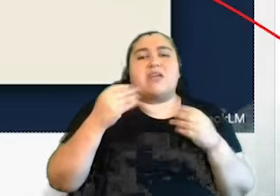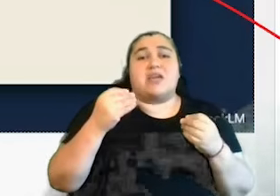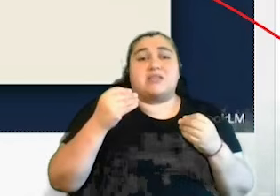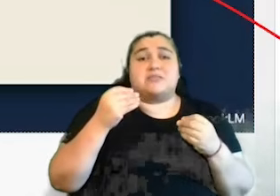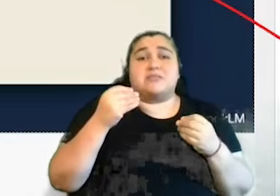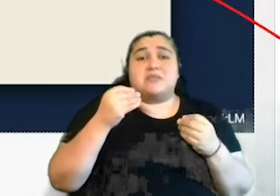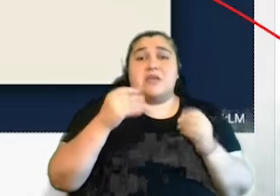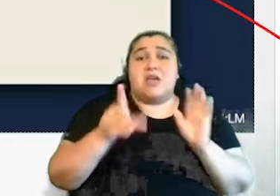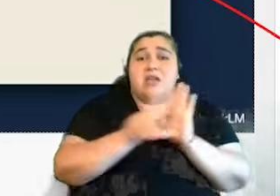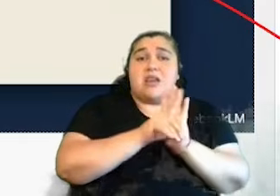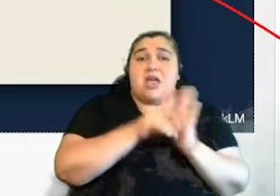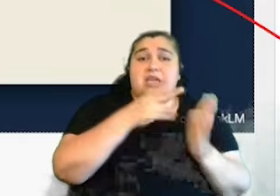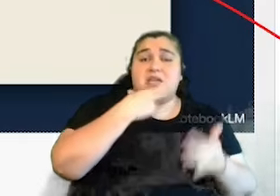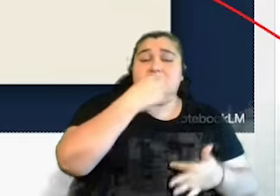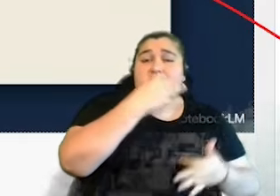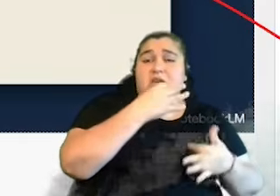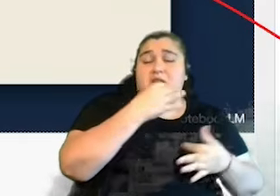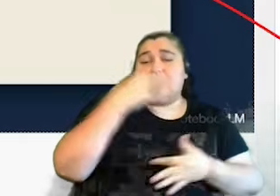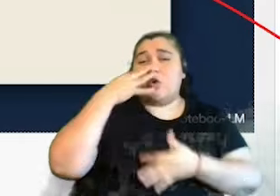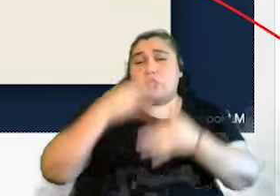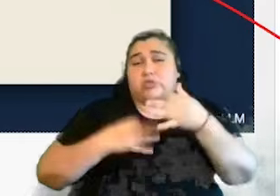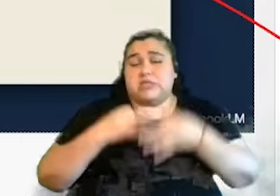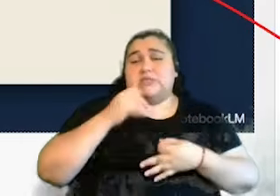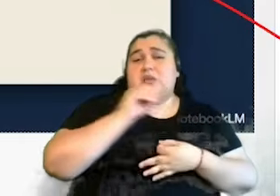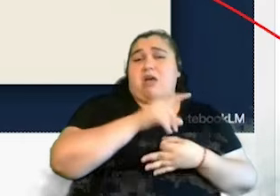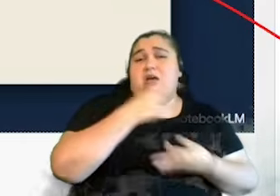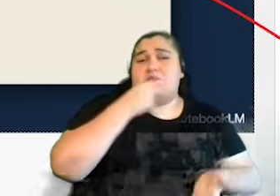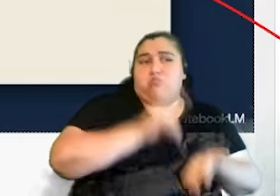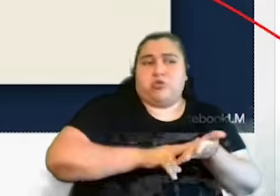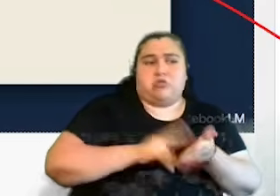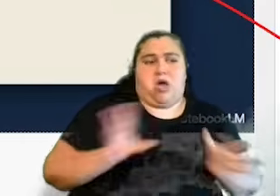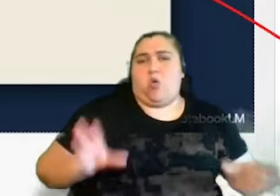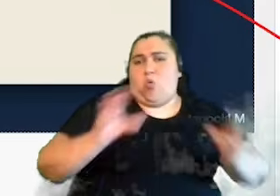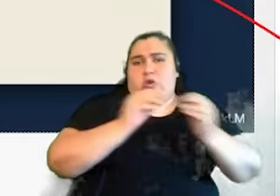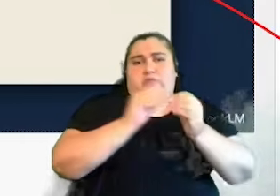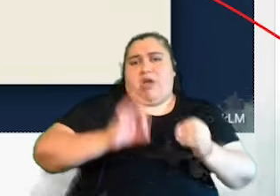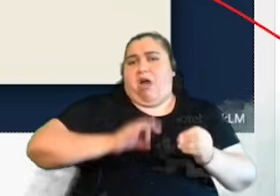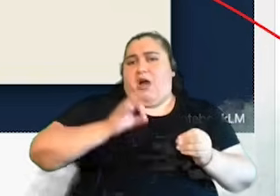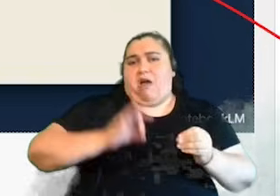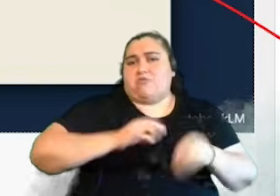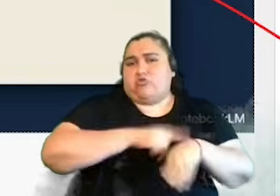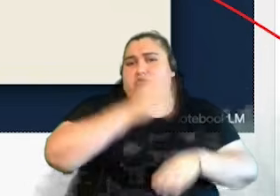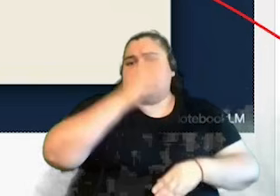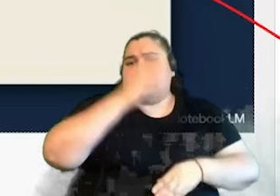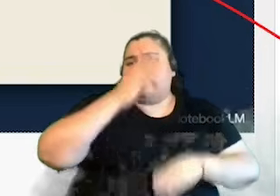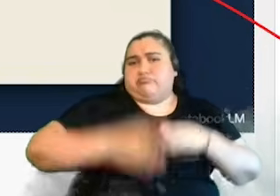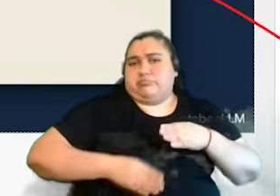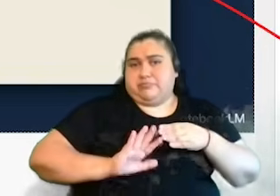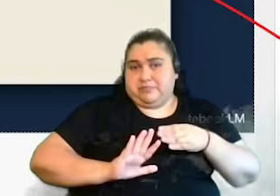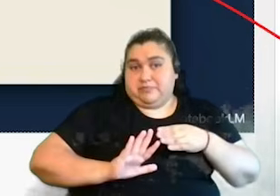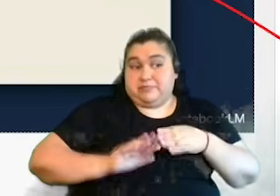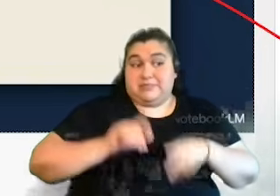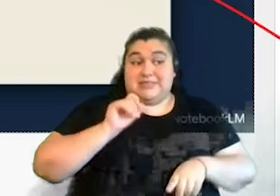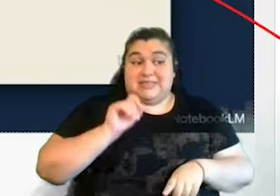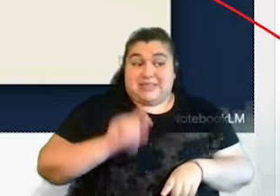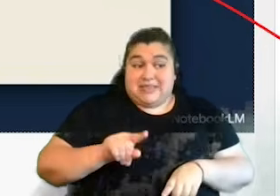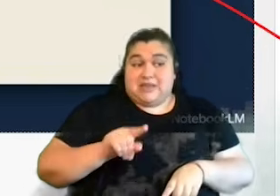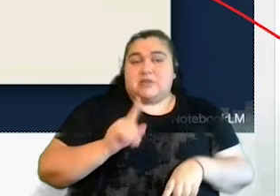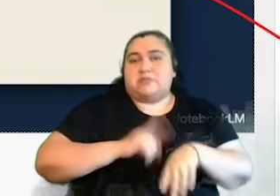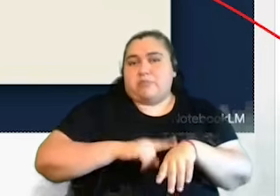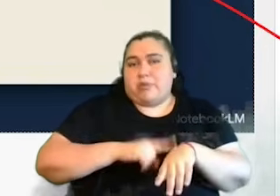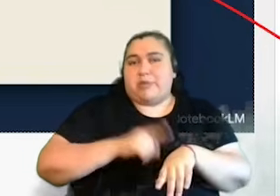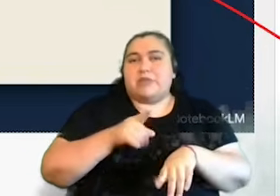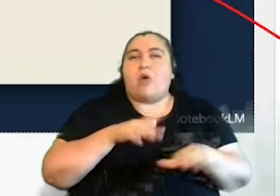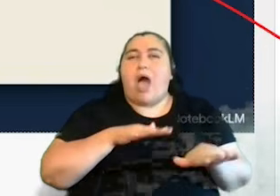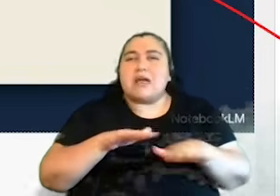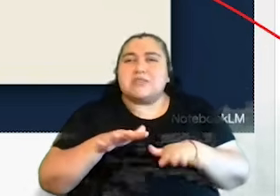a partir de la sanción de esta ley, cuando tenga el fisco prescriptas sus acciones para poder